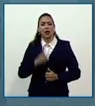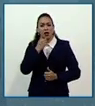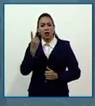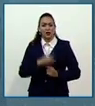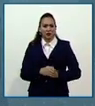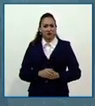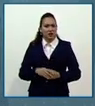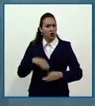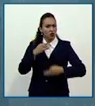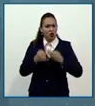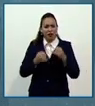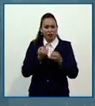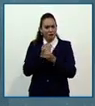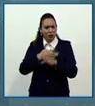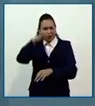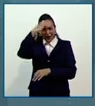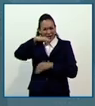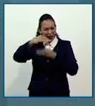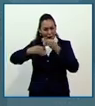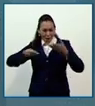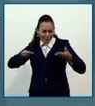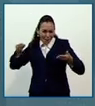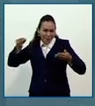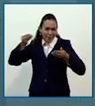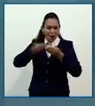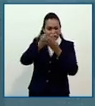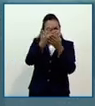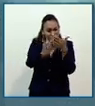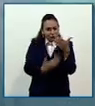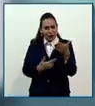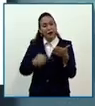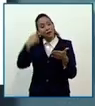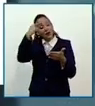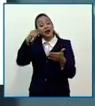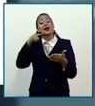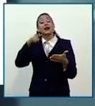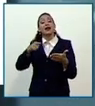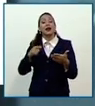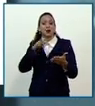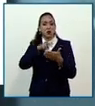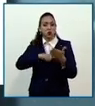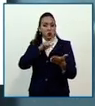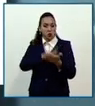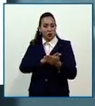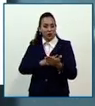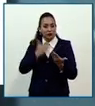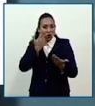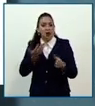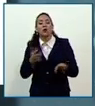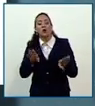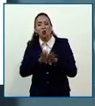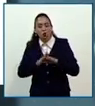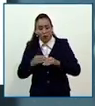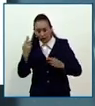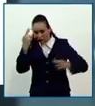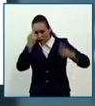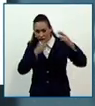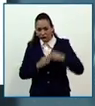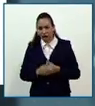su conocimiento y experiencia en la propuesta de reforma judicial en la entidad. Señaló que en esta renovación debe